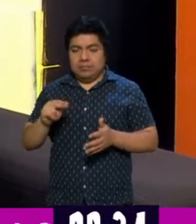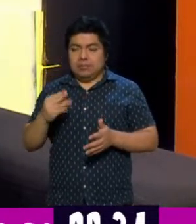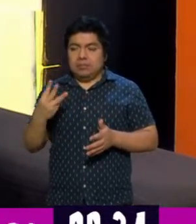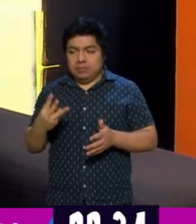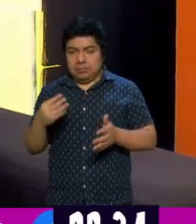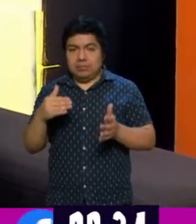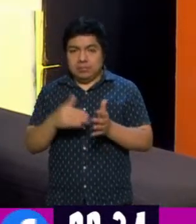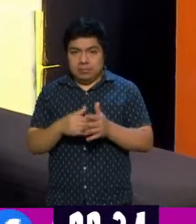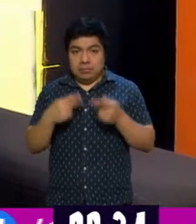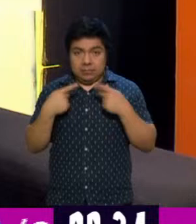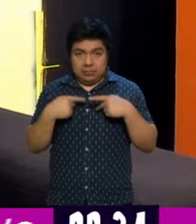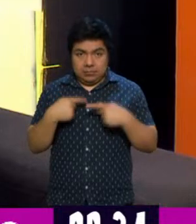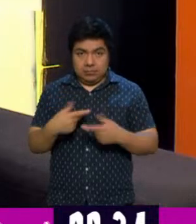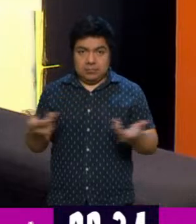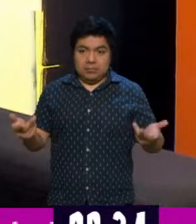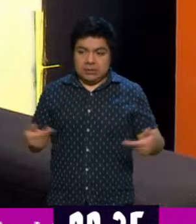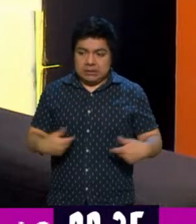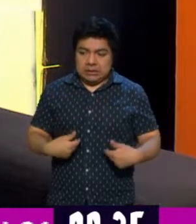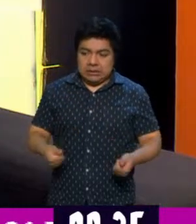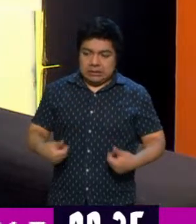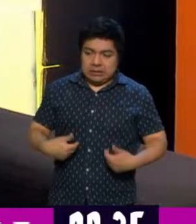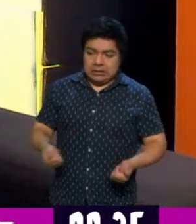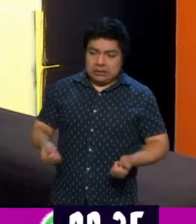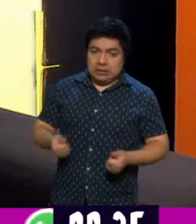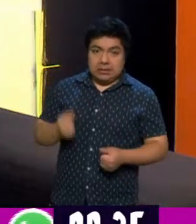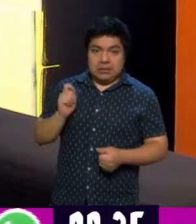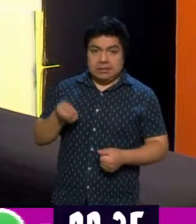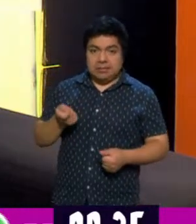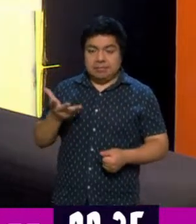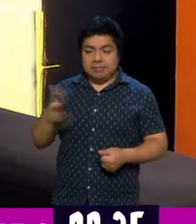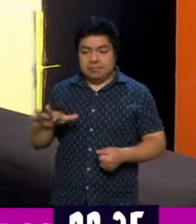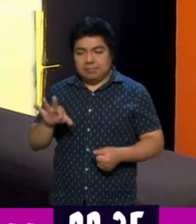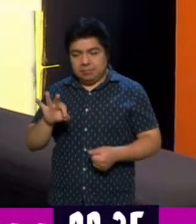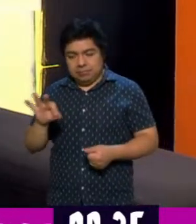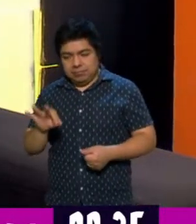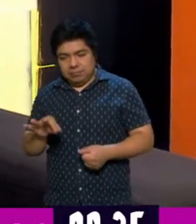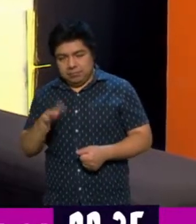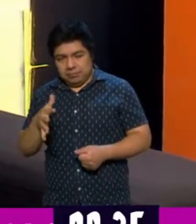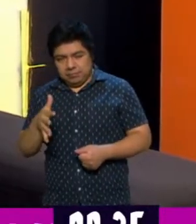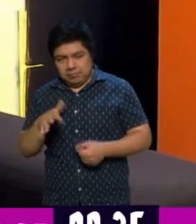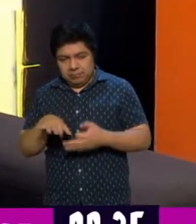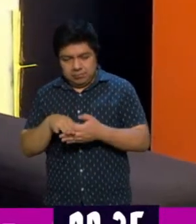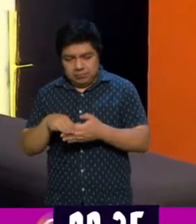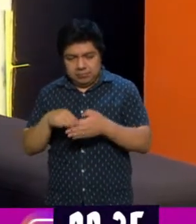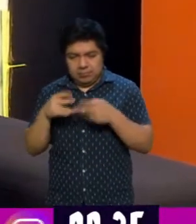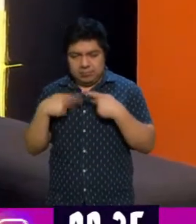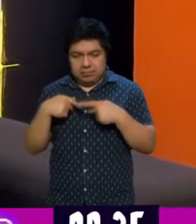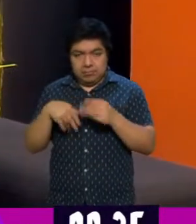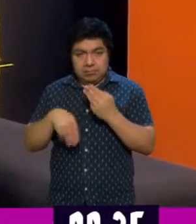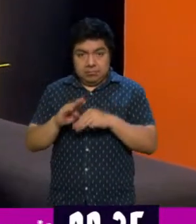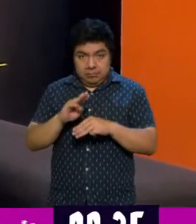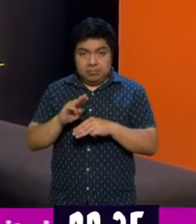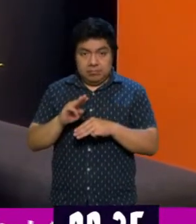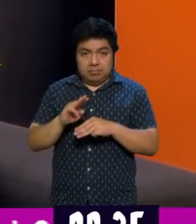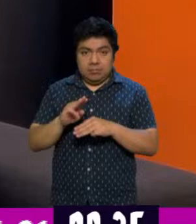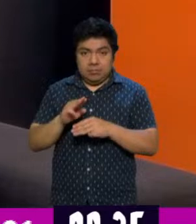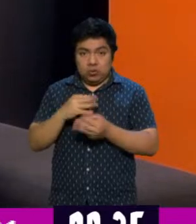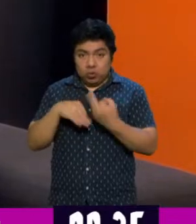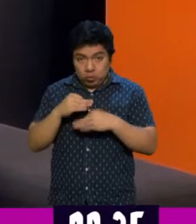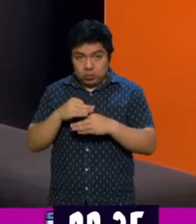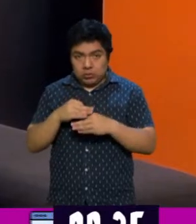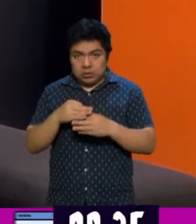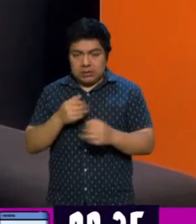1.783.000 personas. Quiere decir que el 10% aproximadamente de la población en el mundo